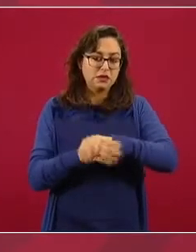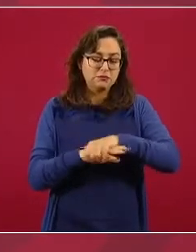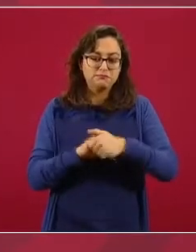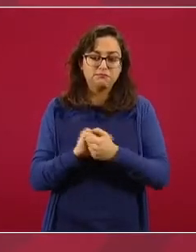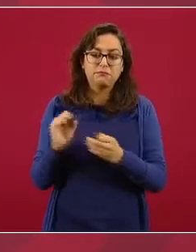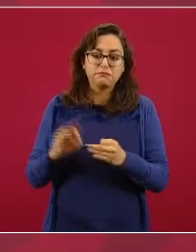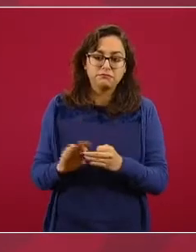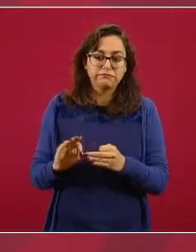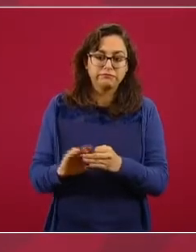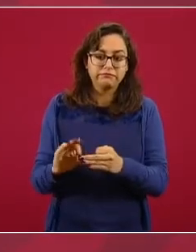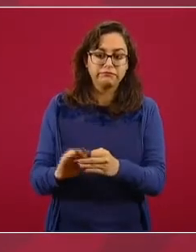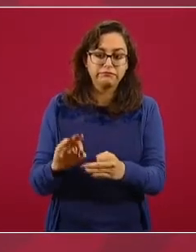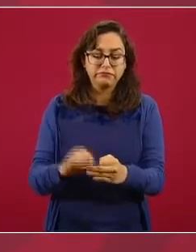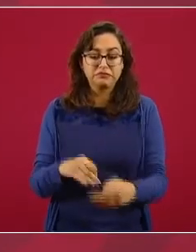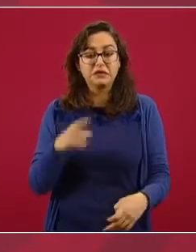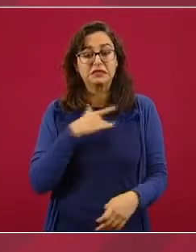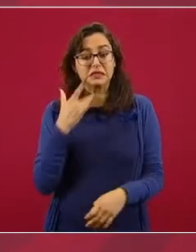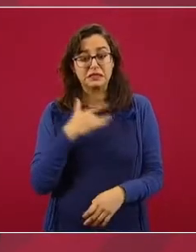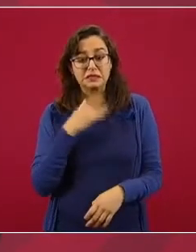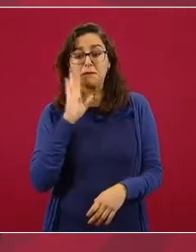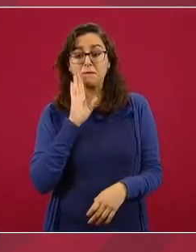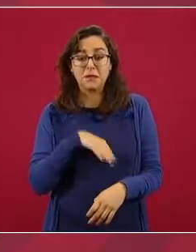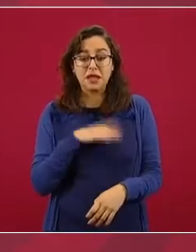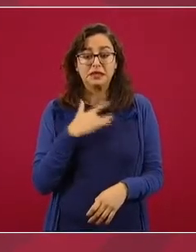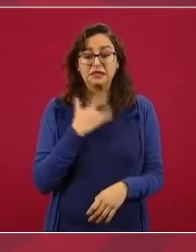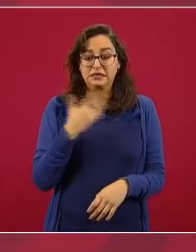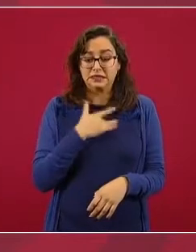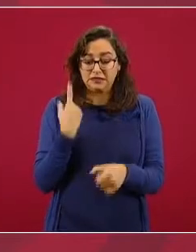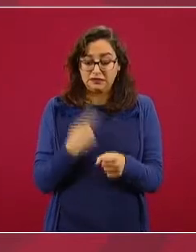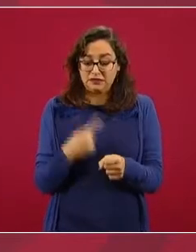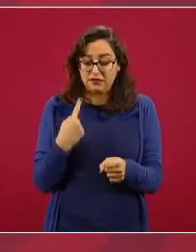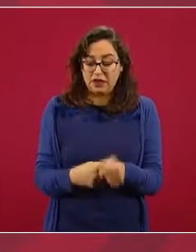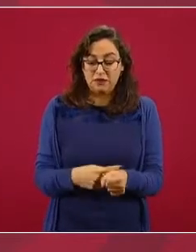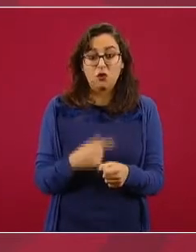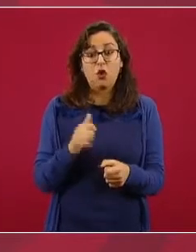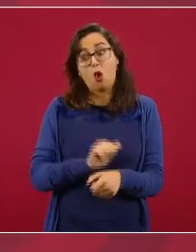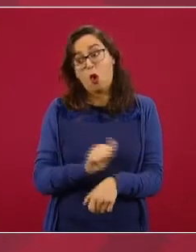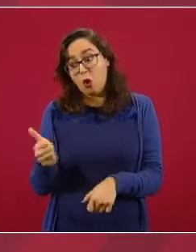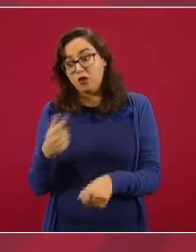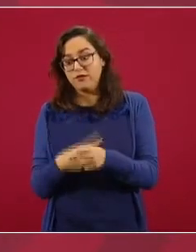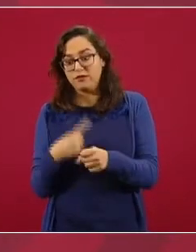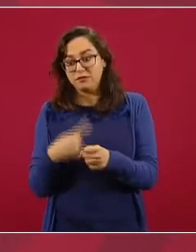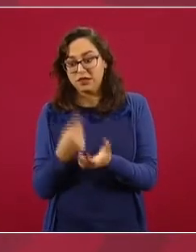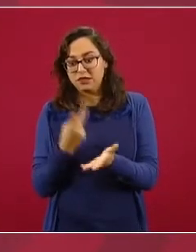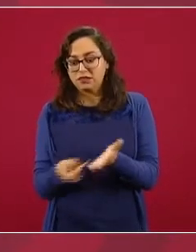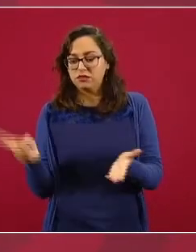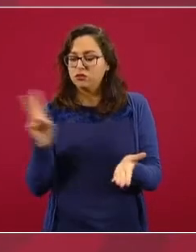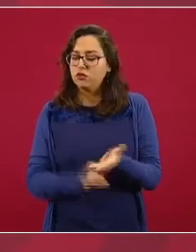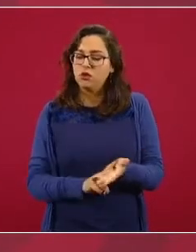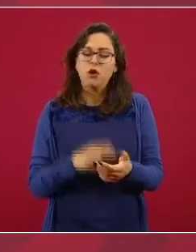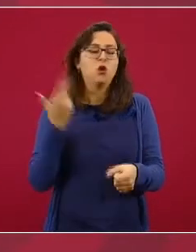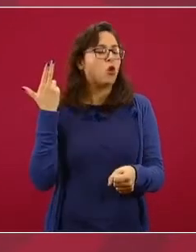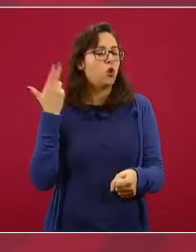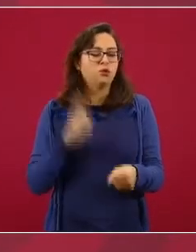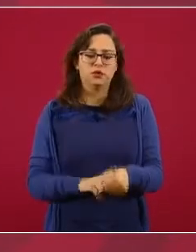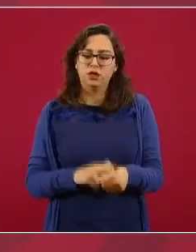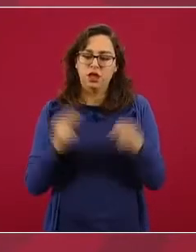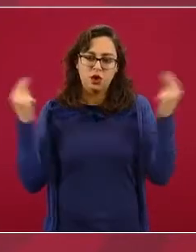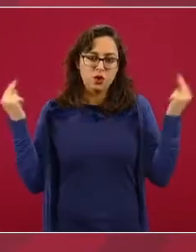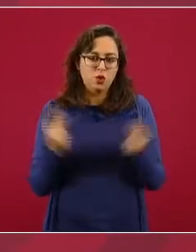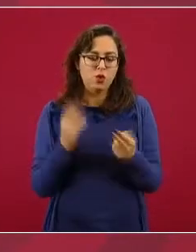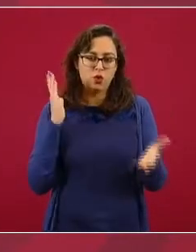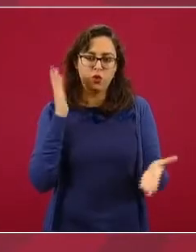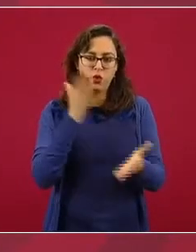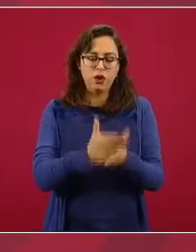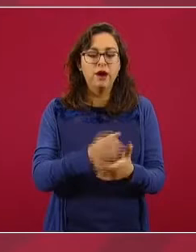si tiene síntomas de COVID y enfermedades crónicas, acudir lo más rápidamente posible a los hospitales designados. Use